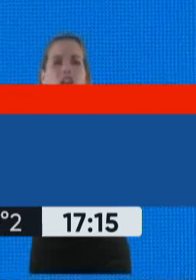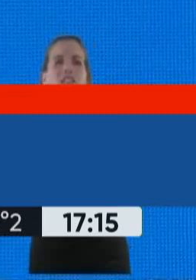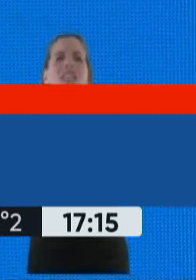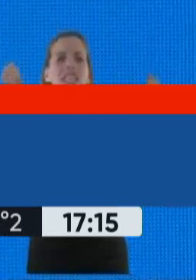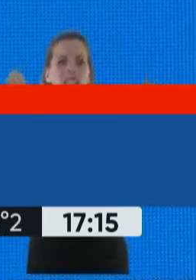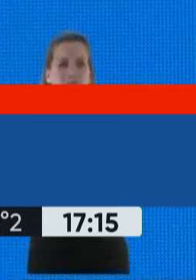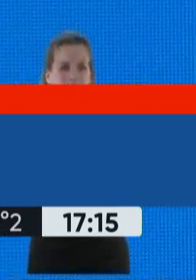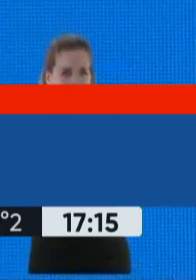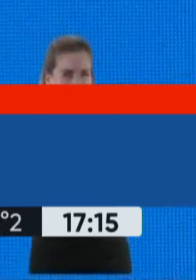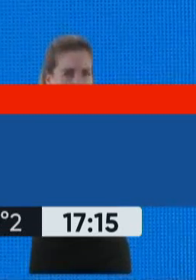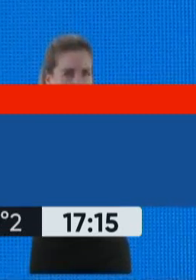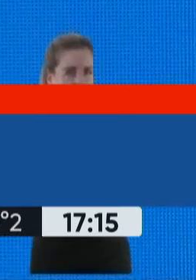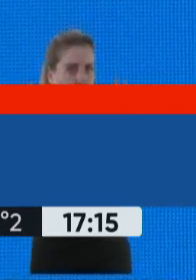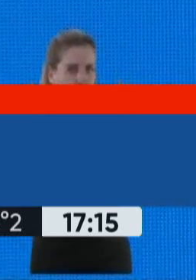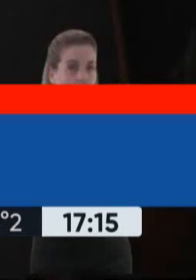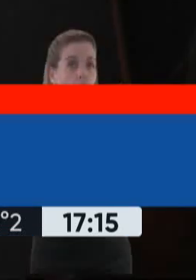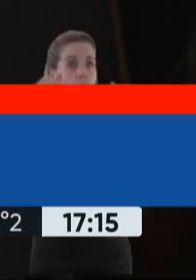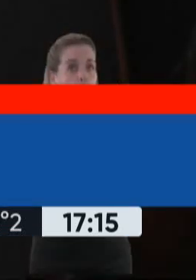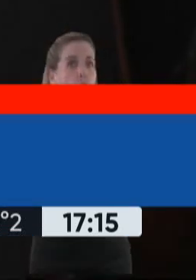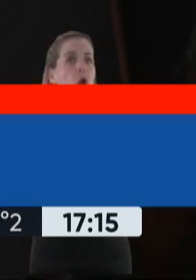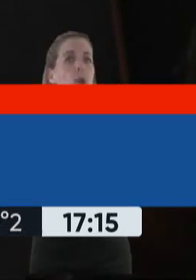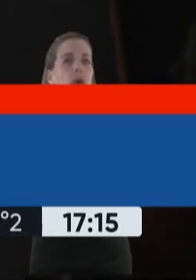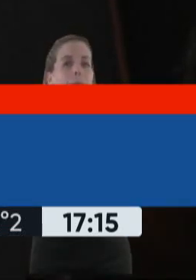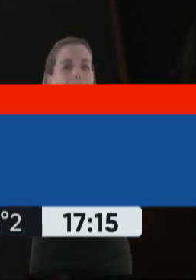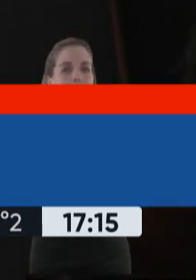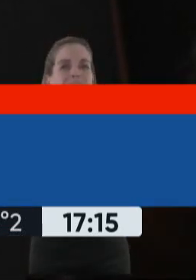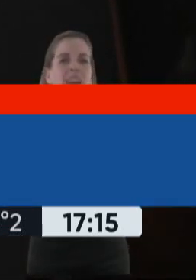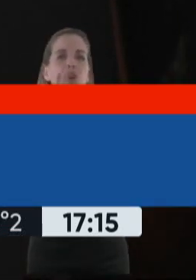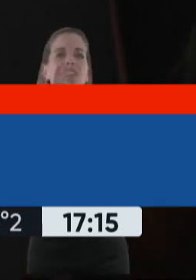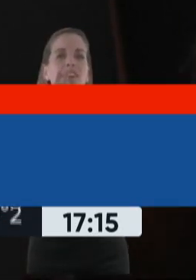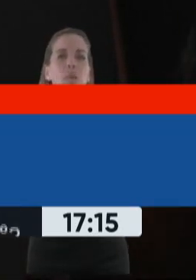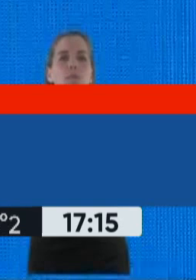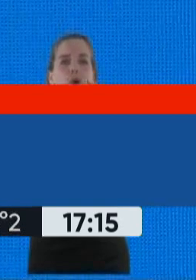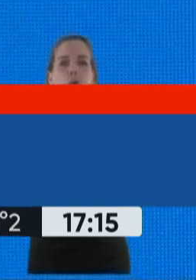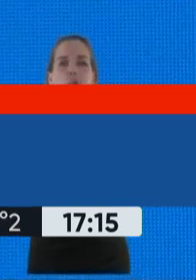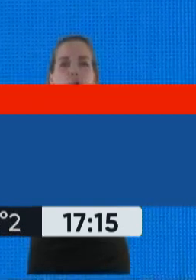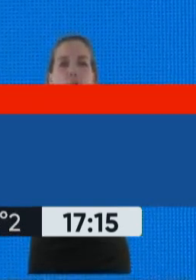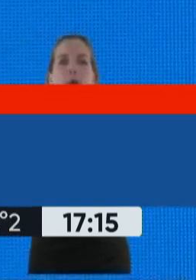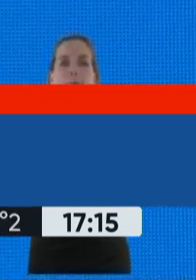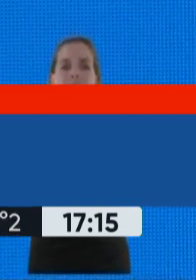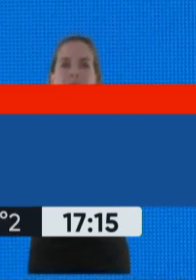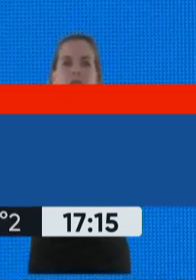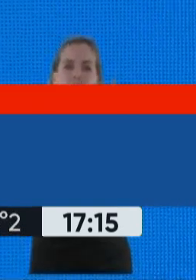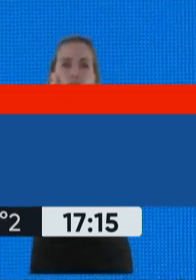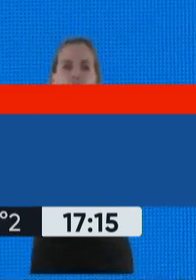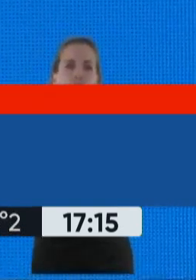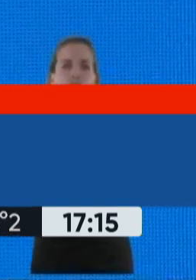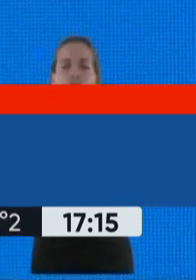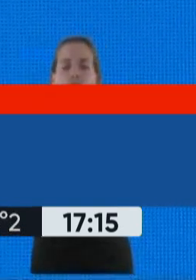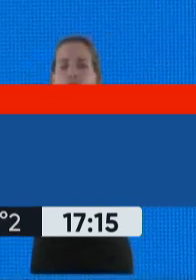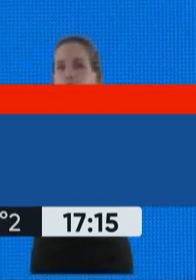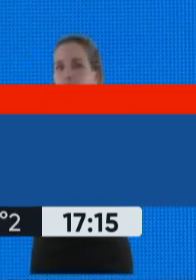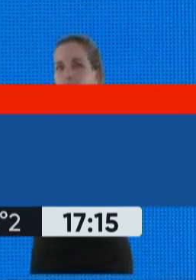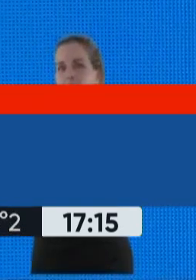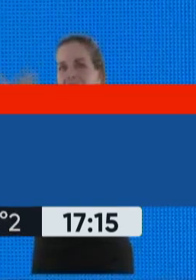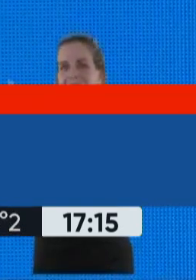decirles, hoy prendimos los motores para que todo vuelva a funcionar. Para que todo vuelva a funcionar como siempre debió haber